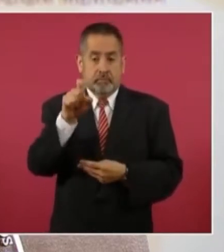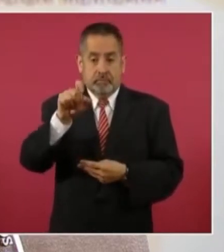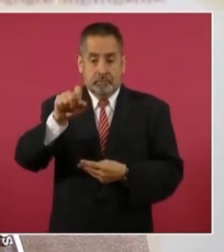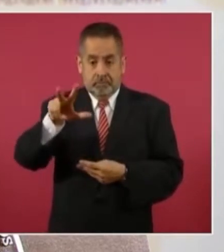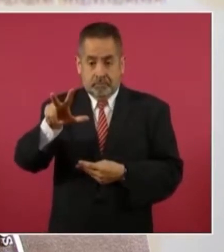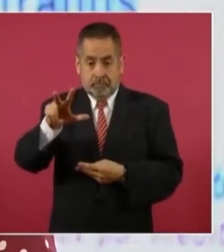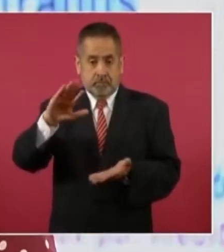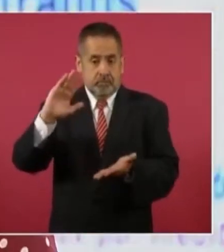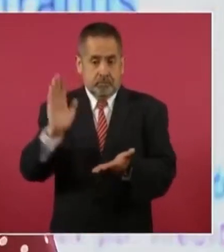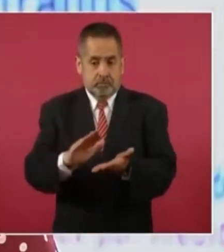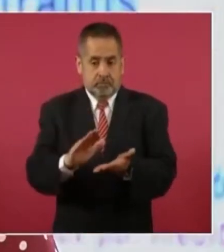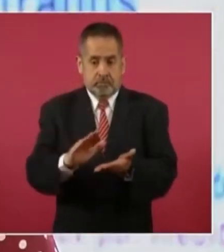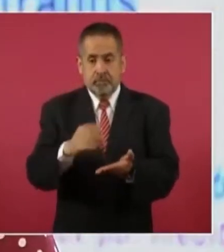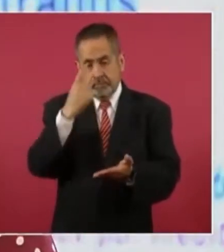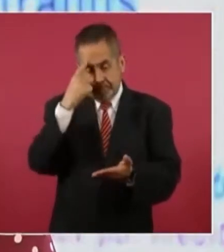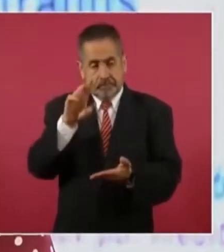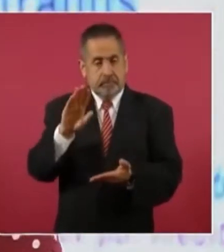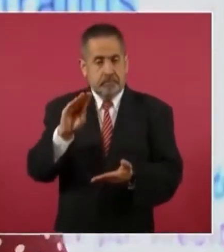a 96.